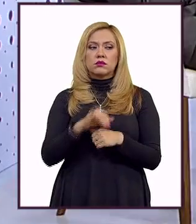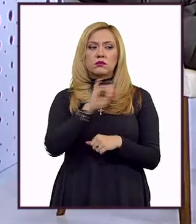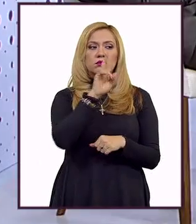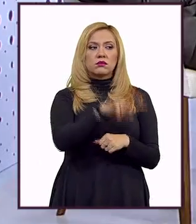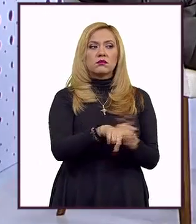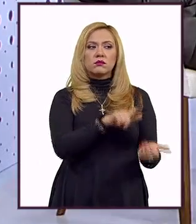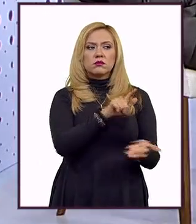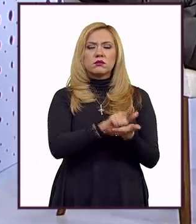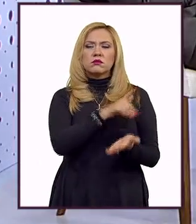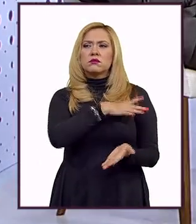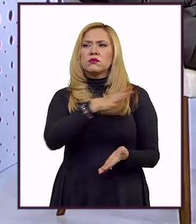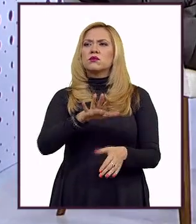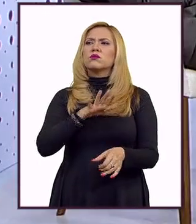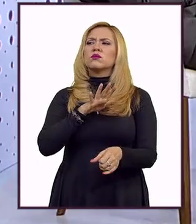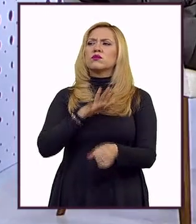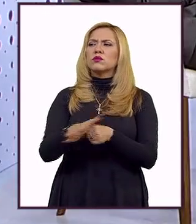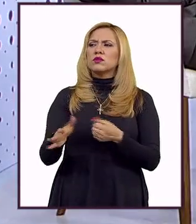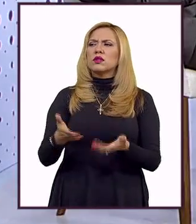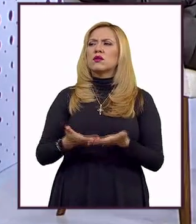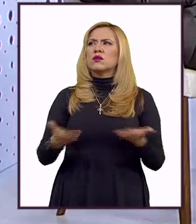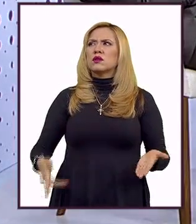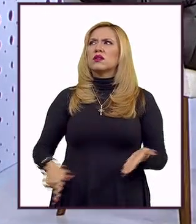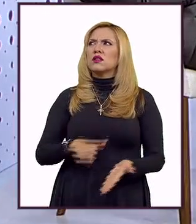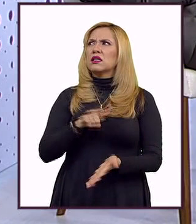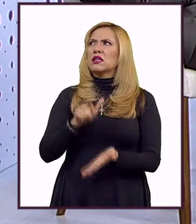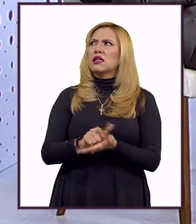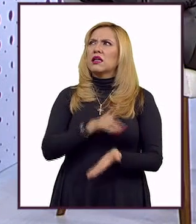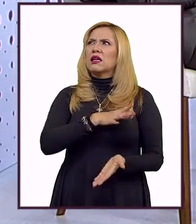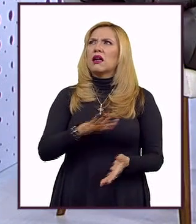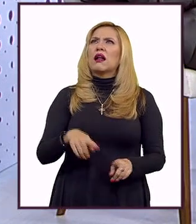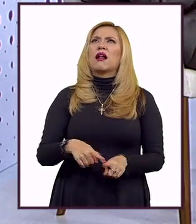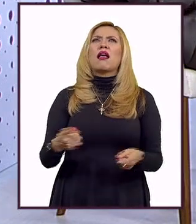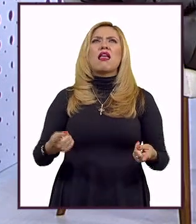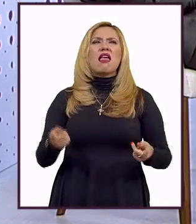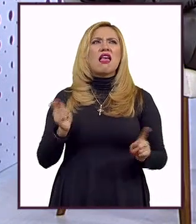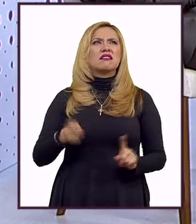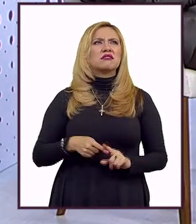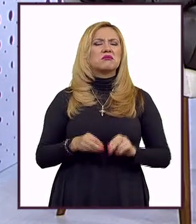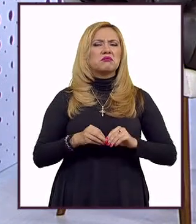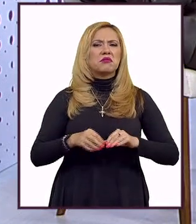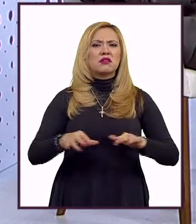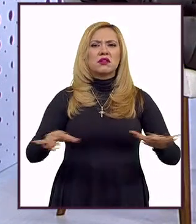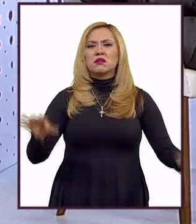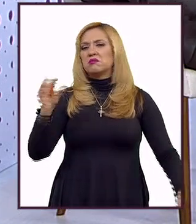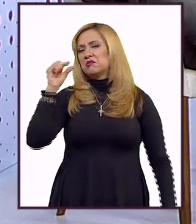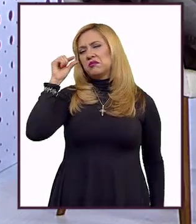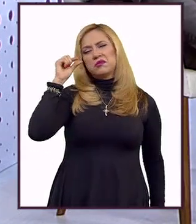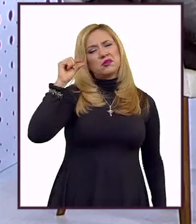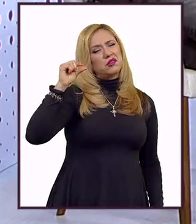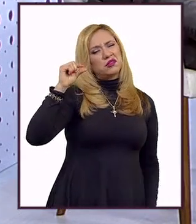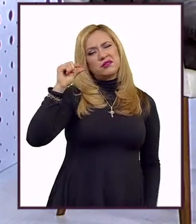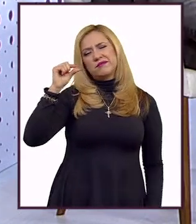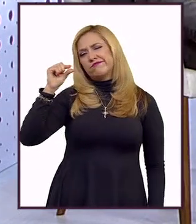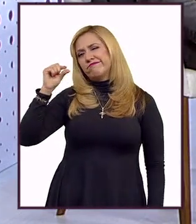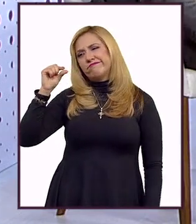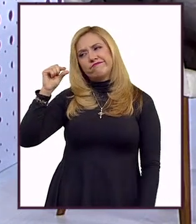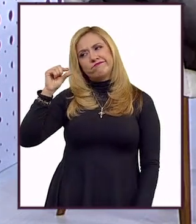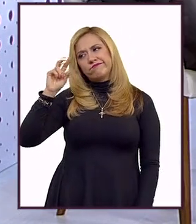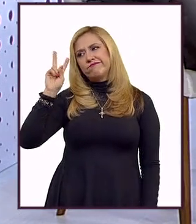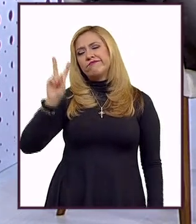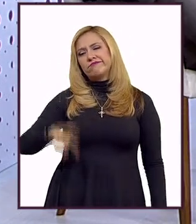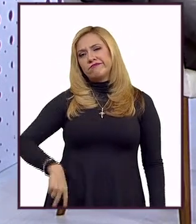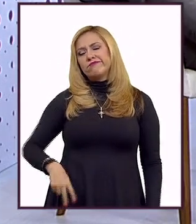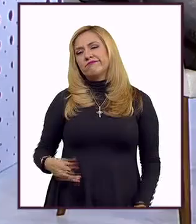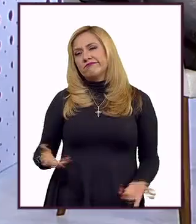general, ¿cuál ha sido el impacto de esta ley general de tortura? Pues creo que ha sido muy poco como lo ha sido, y ya Salvador plantea el tema